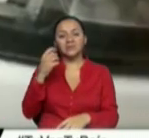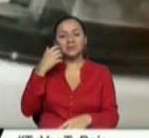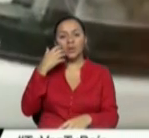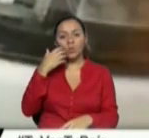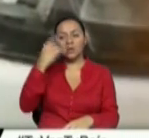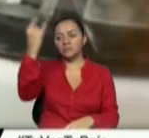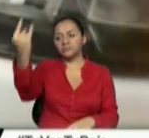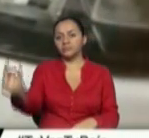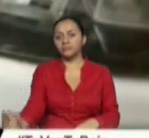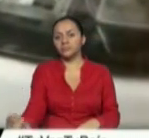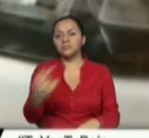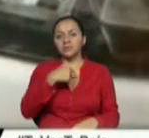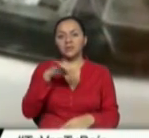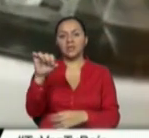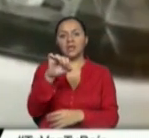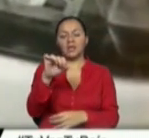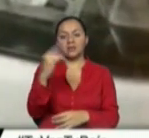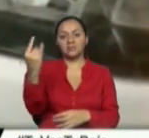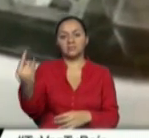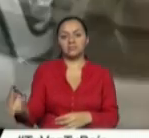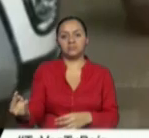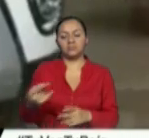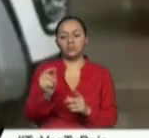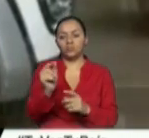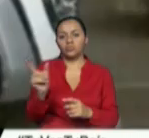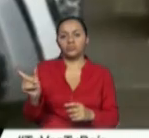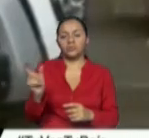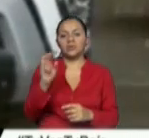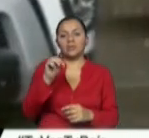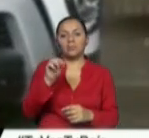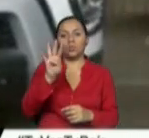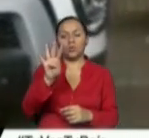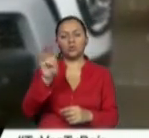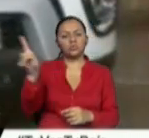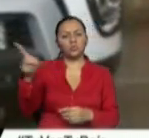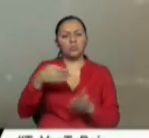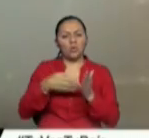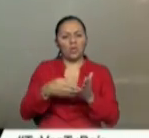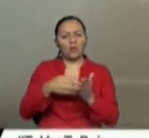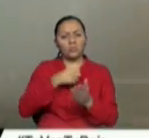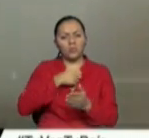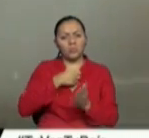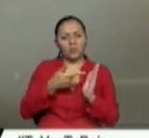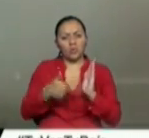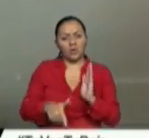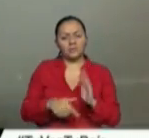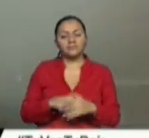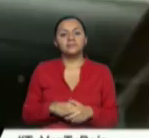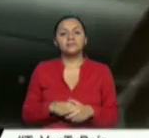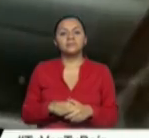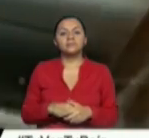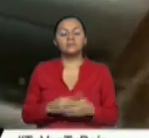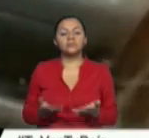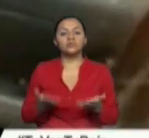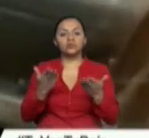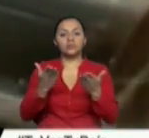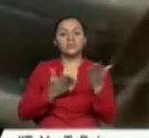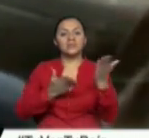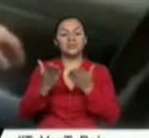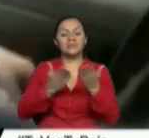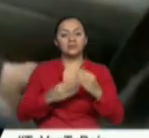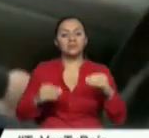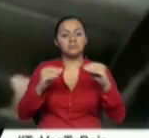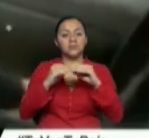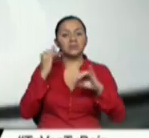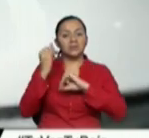energ en los vehículos Great World modelo M4 que se comercializan en la provincia dándoles un servicio que a